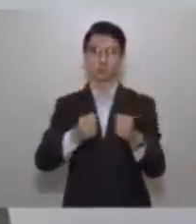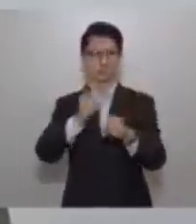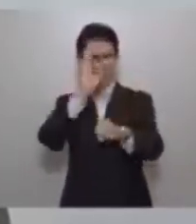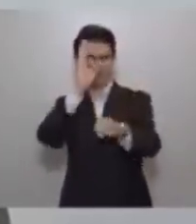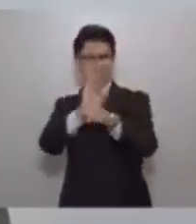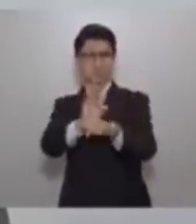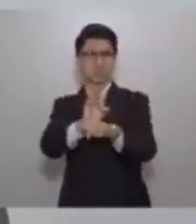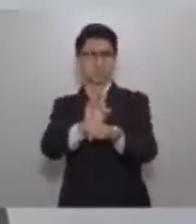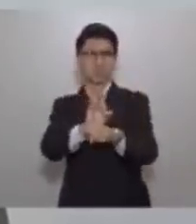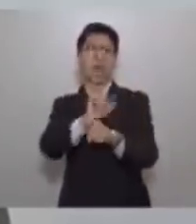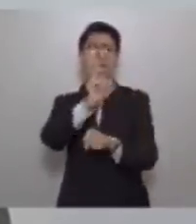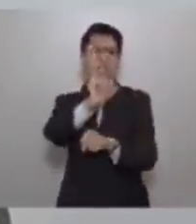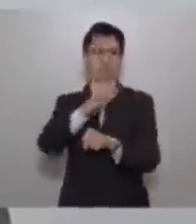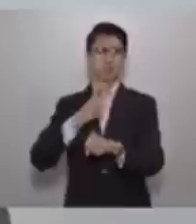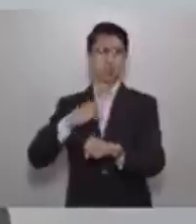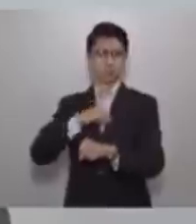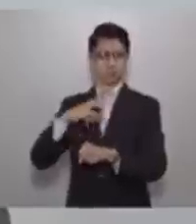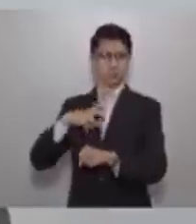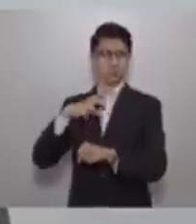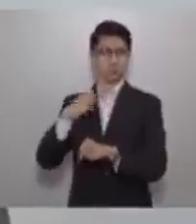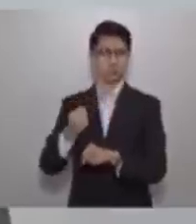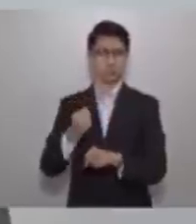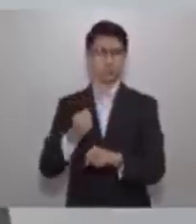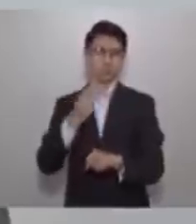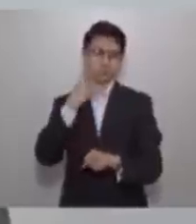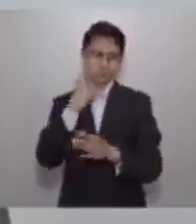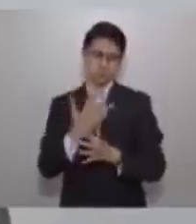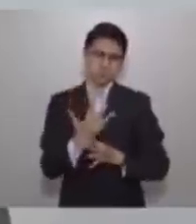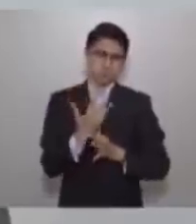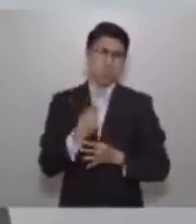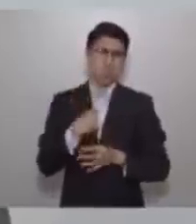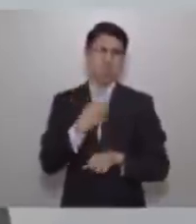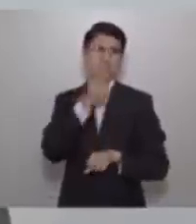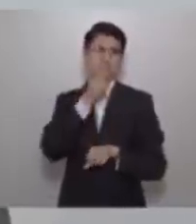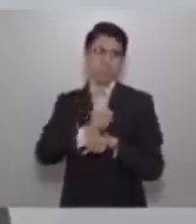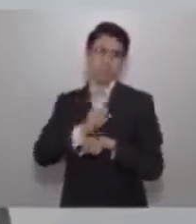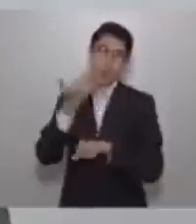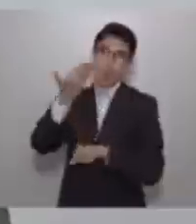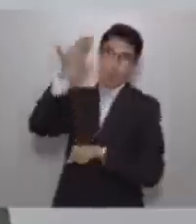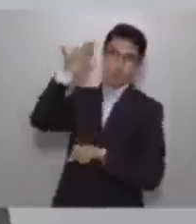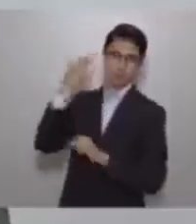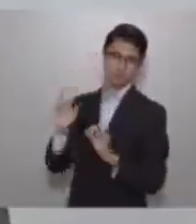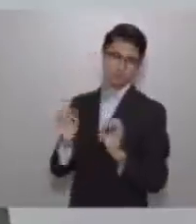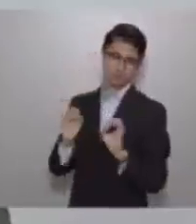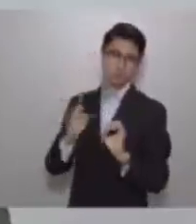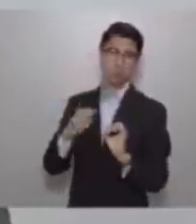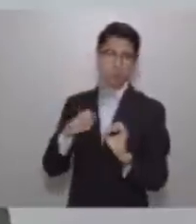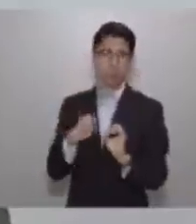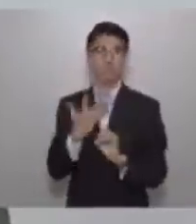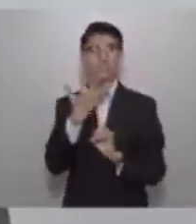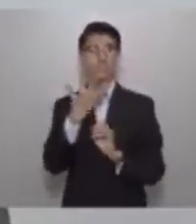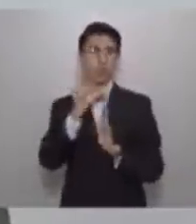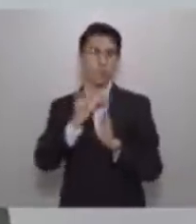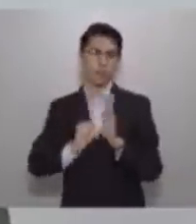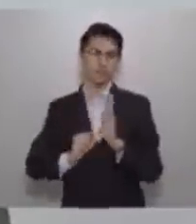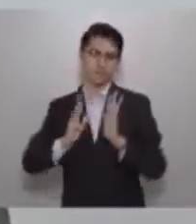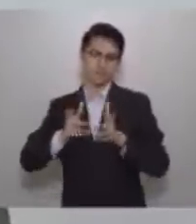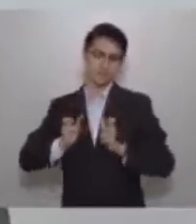llevamos acciones importantes. Yo puedo hablar por mi secretaría en su momento, Cosa más, esos 5 meses que llevamos, vamos